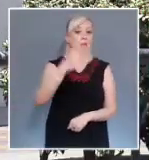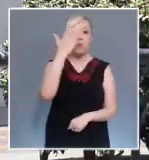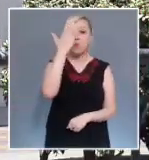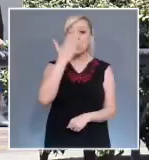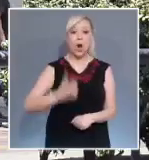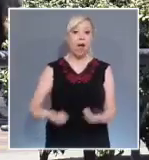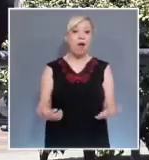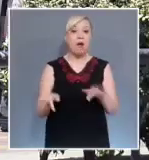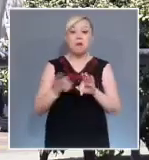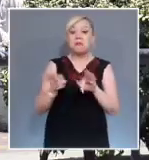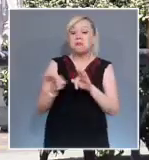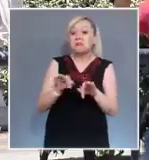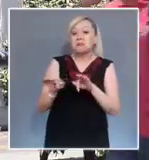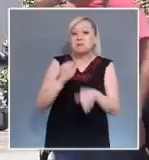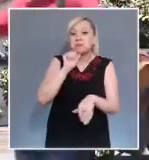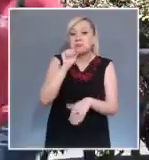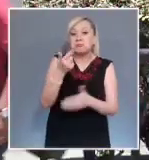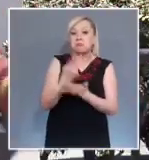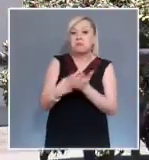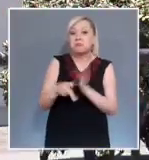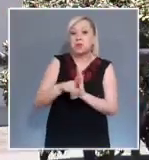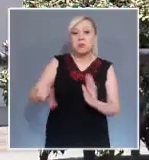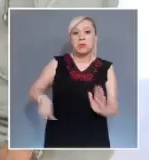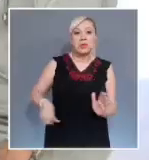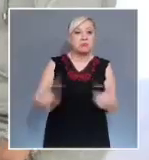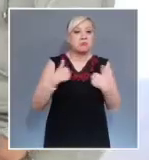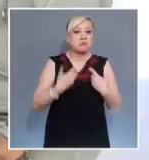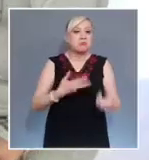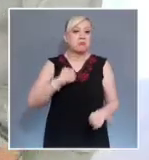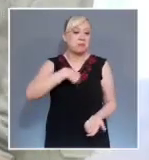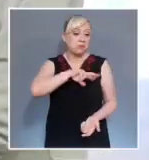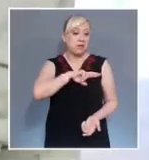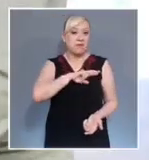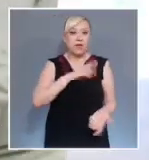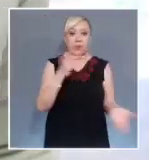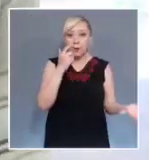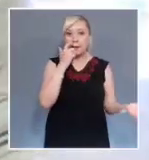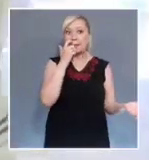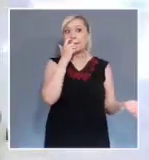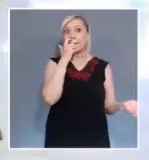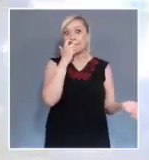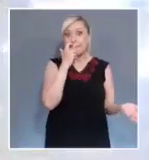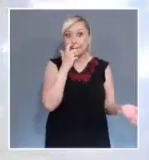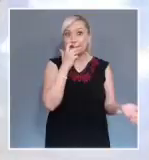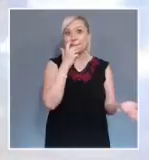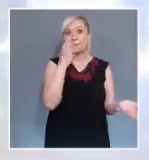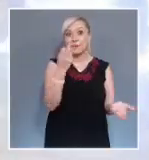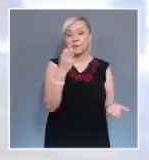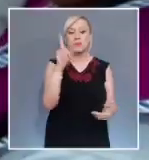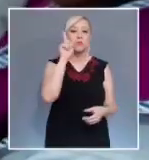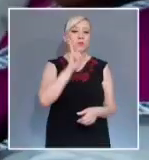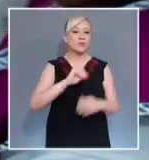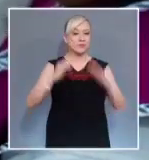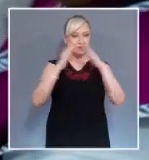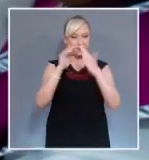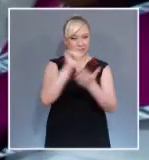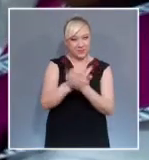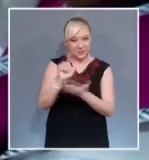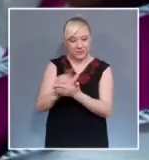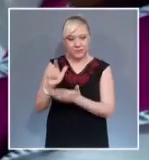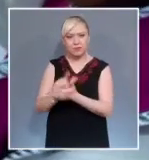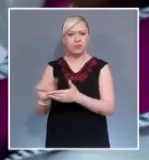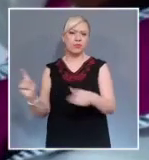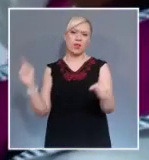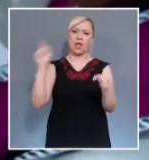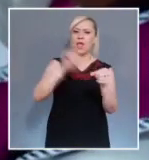a la fecha cerca de 130.000 personas trabajadoras del hogar e independientes se han afiliado al IMSS y son beneficiarias de todos